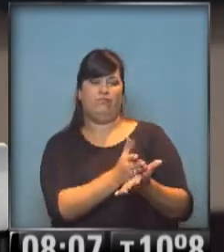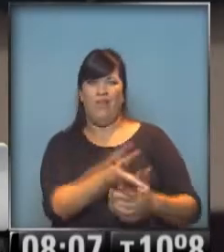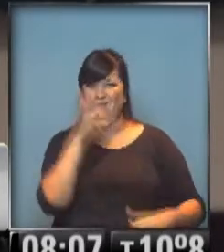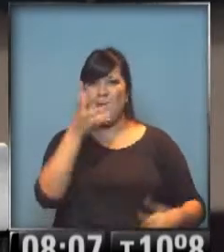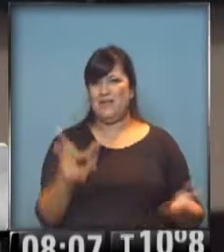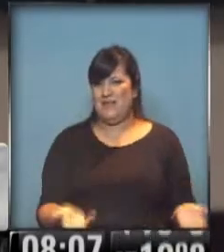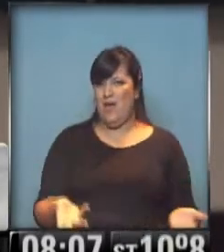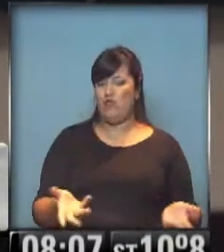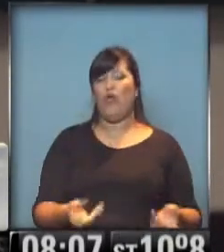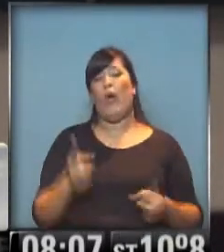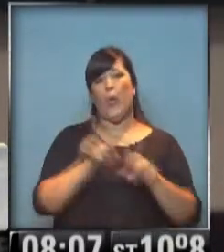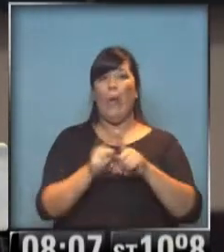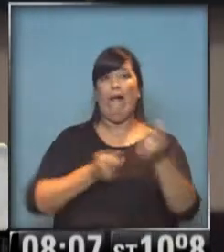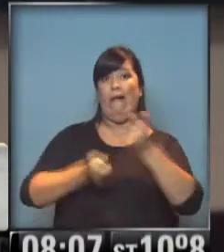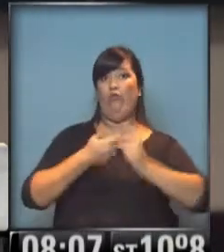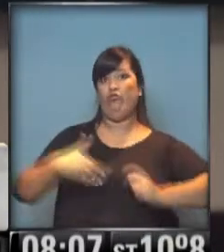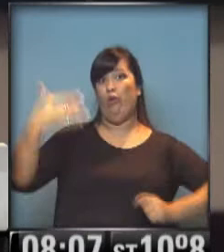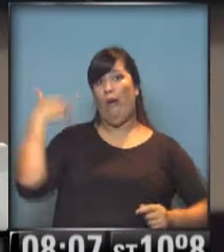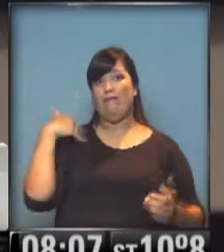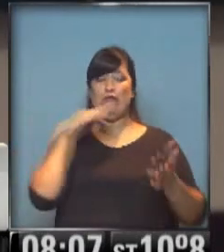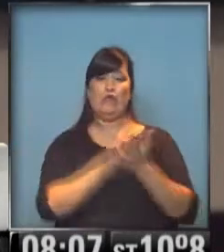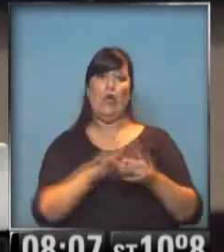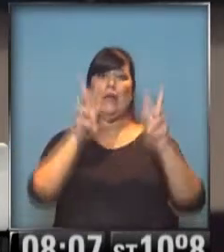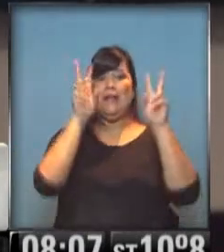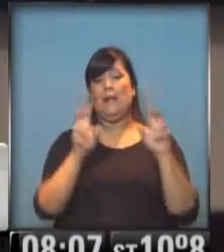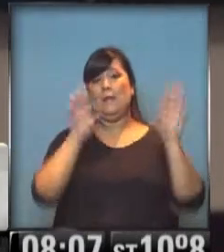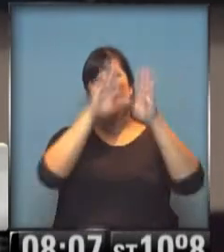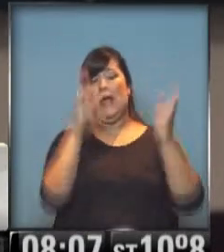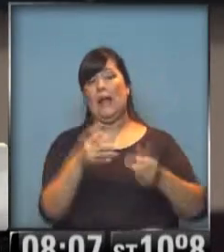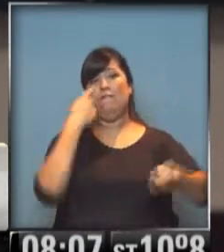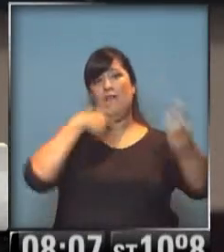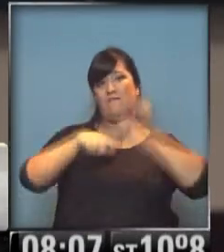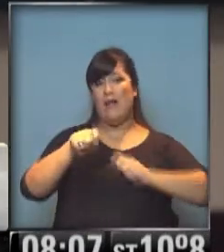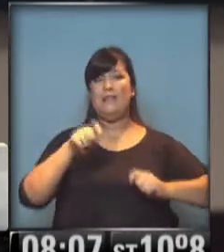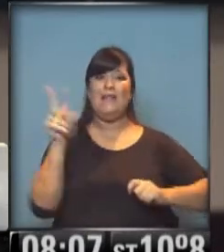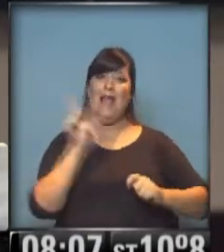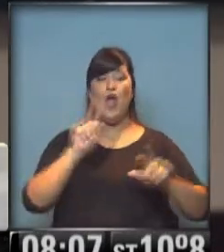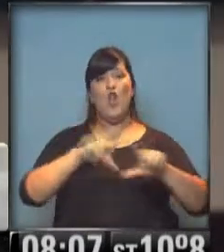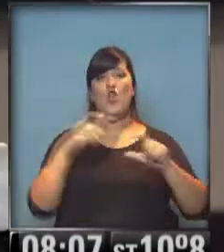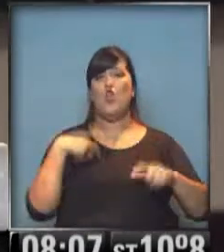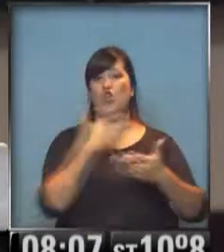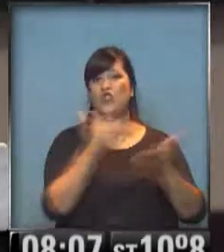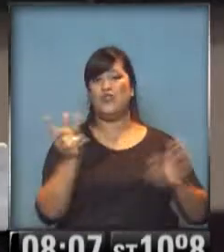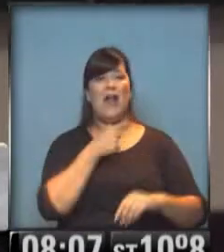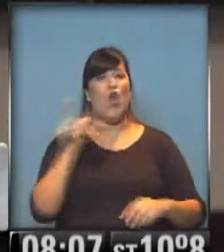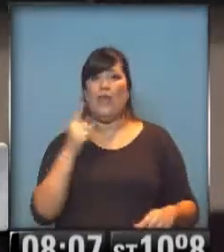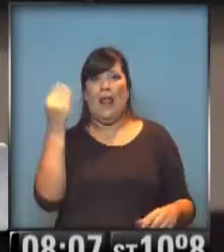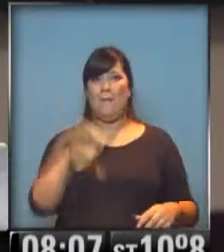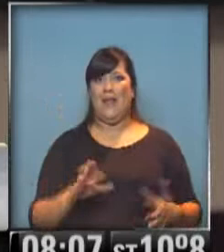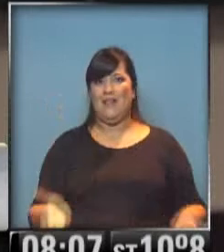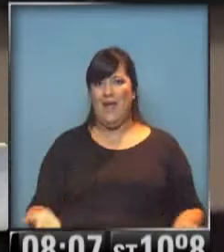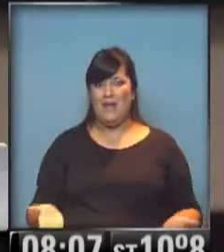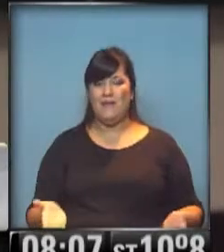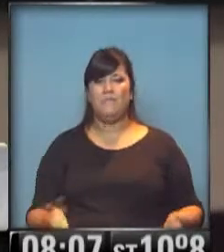alguien que hacía negocios antes con el tema de la garrafa social que la vendía como no social no quiere perder y ahora